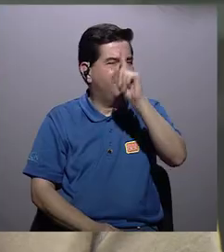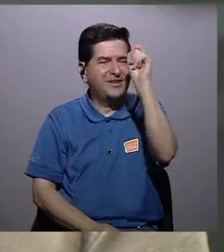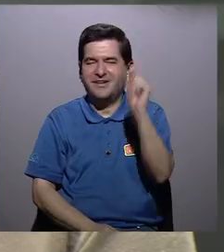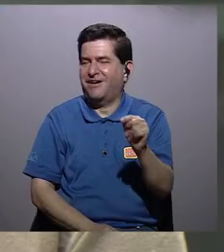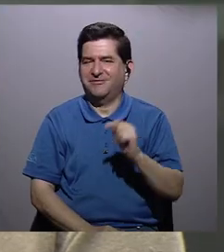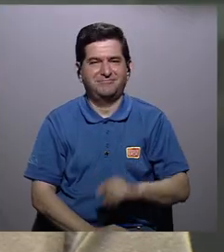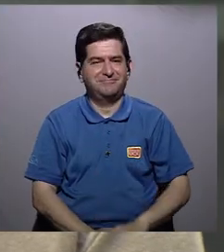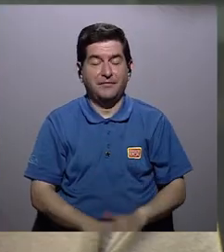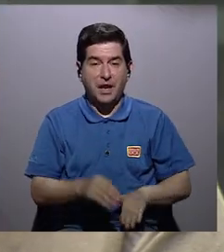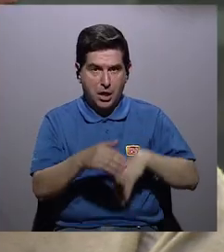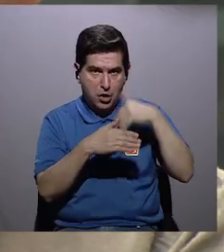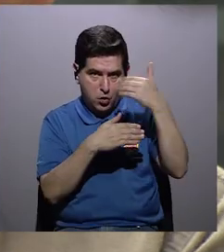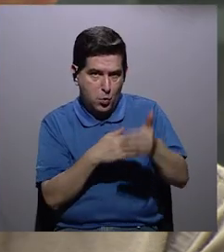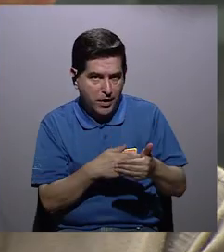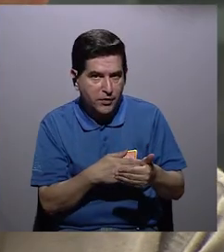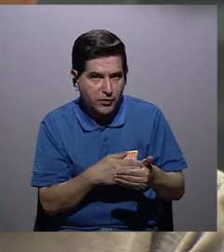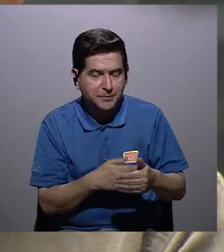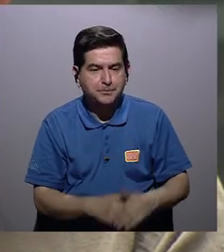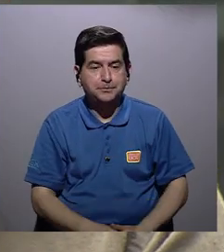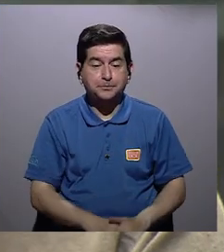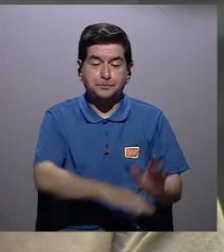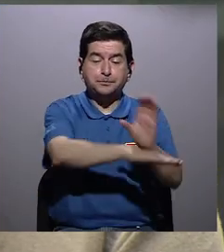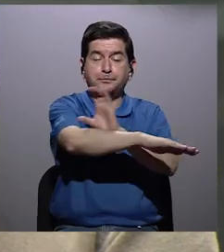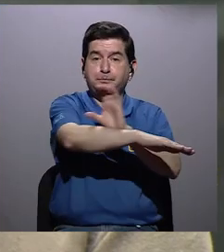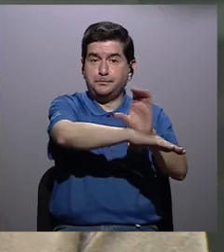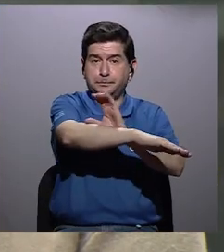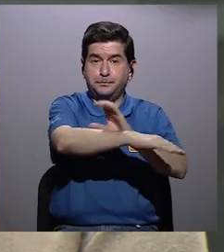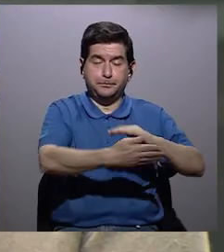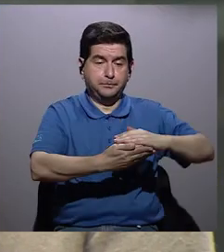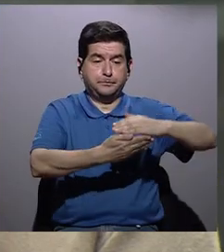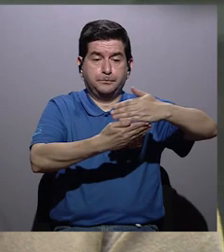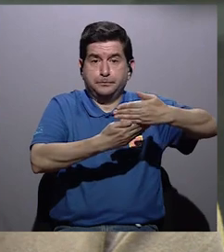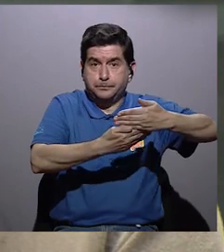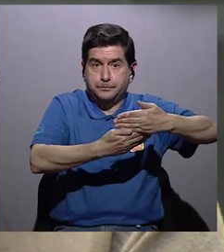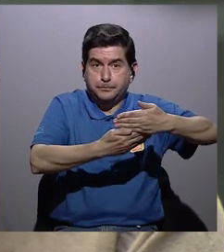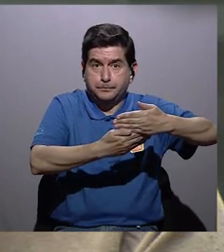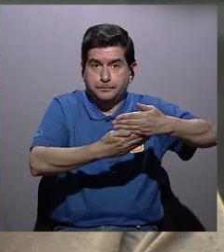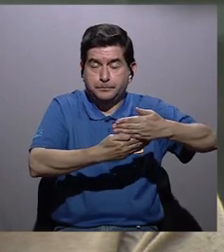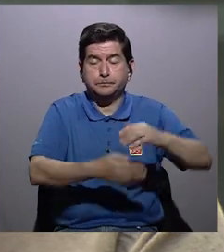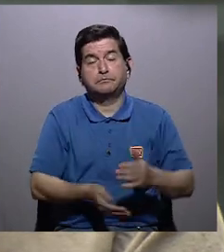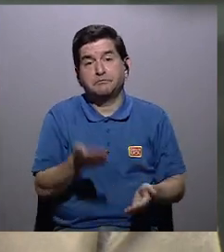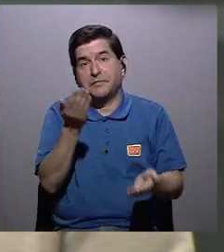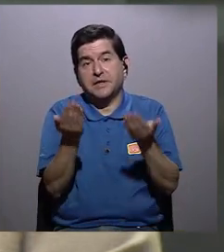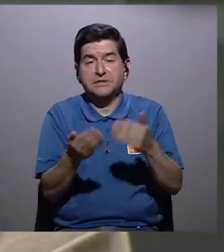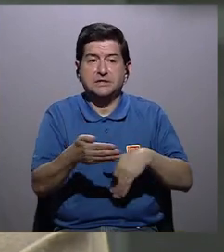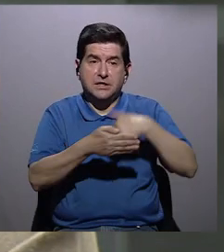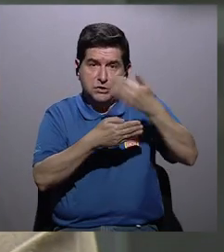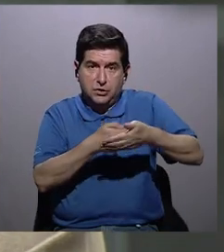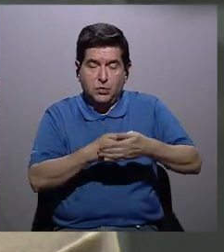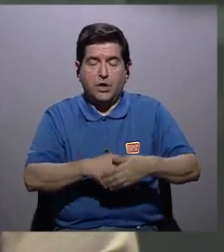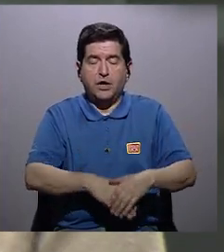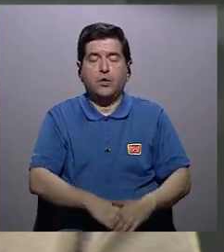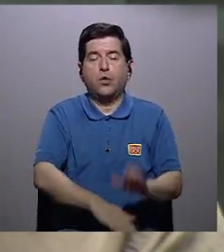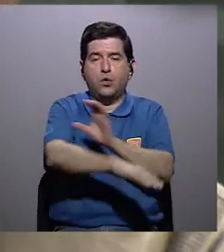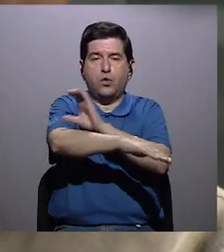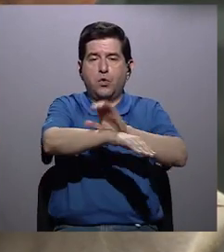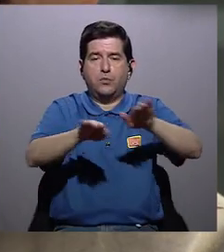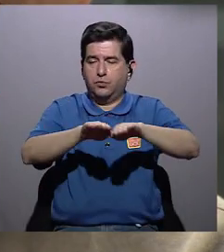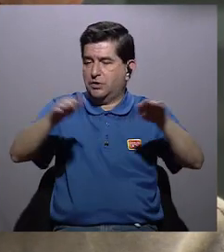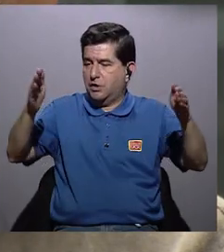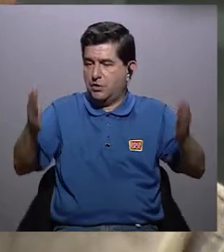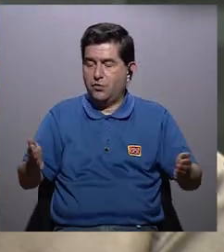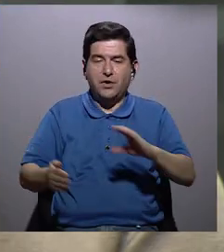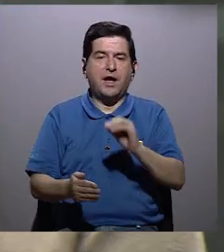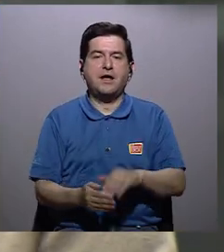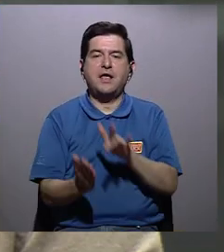eso. Después de eso sigue la computadora, ya sea la laptop, después sigue computadora de escritorio